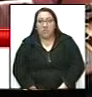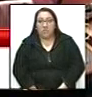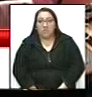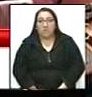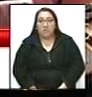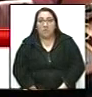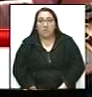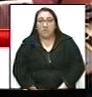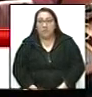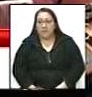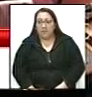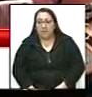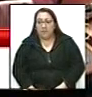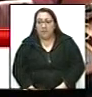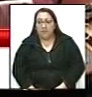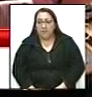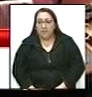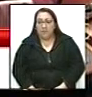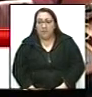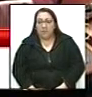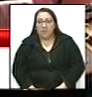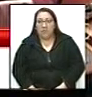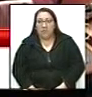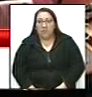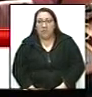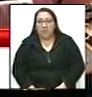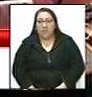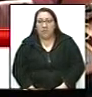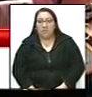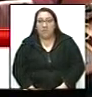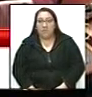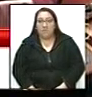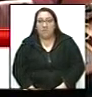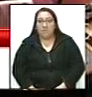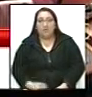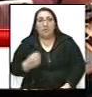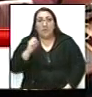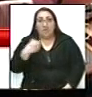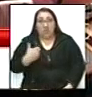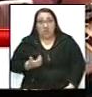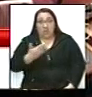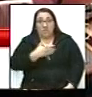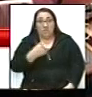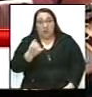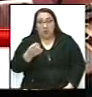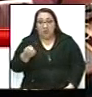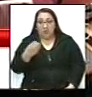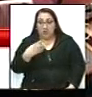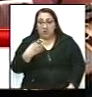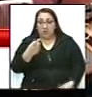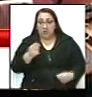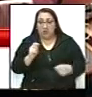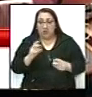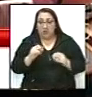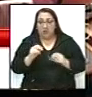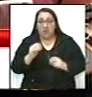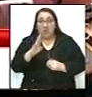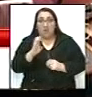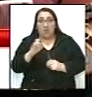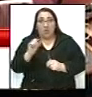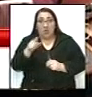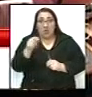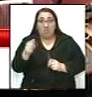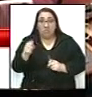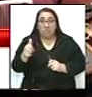Segunda solamente para decirlo, congresista Castro. Pero, señora Presidenta, si el propio, ahora que nos está tratando de abordar el señor Belaunde, él mismo